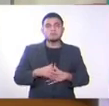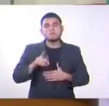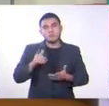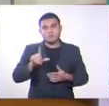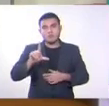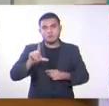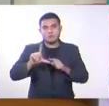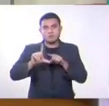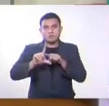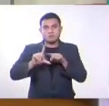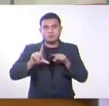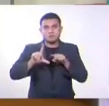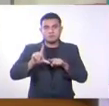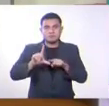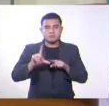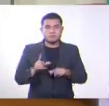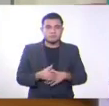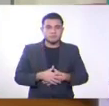rectángulo?